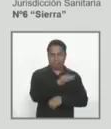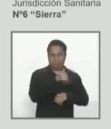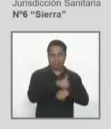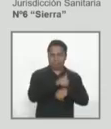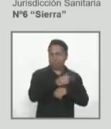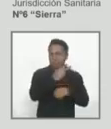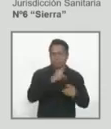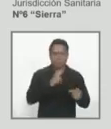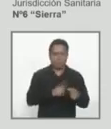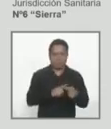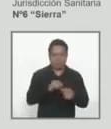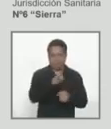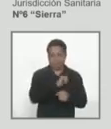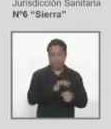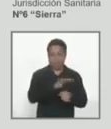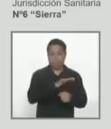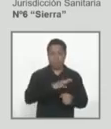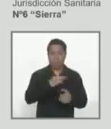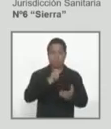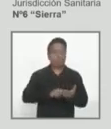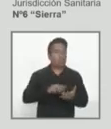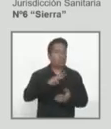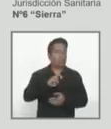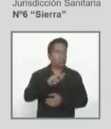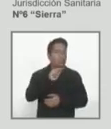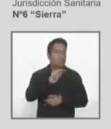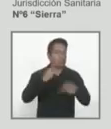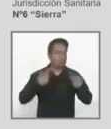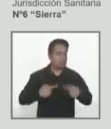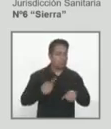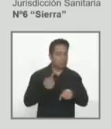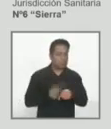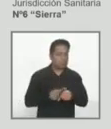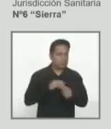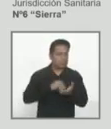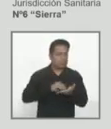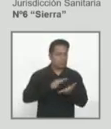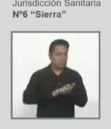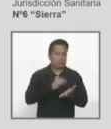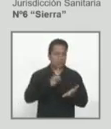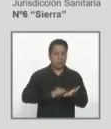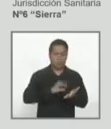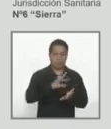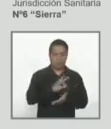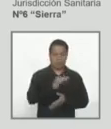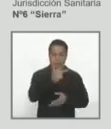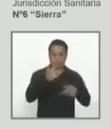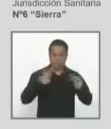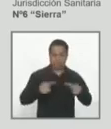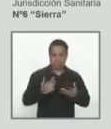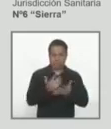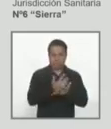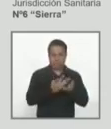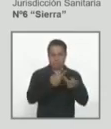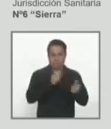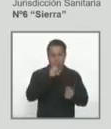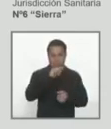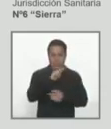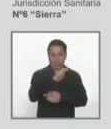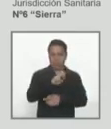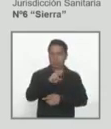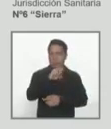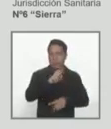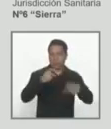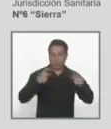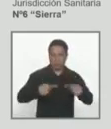sanitaria número 2, Istmo, 1.318 casos confirmados, 1.048 recuperados y